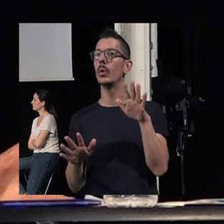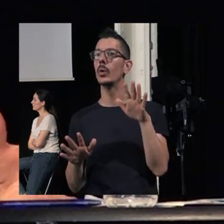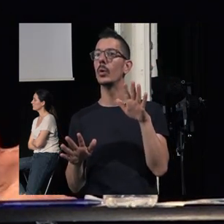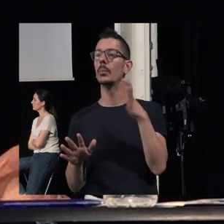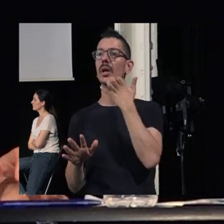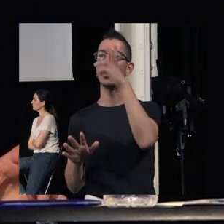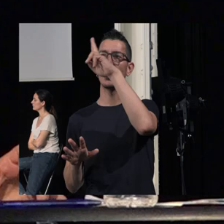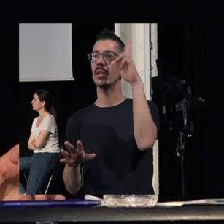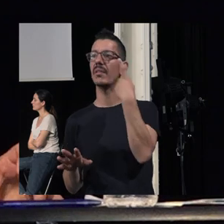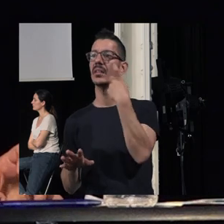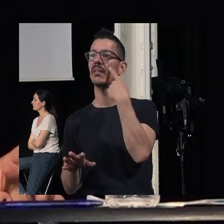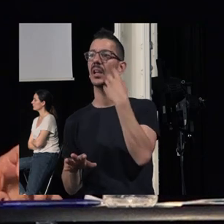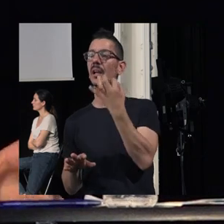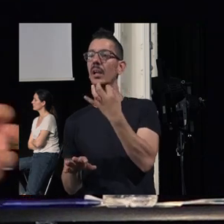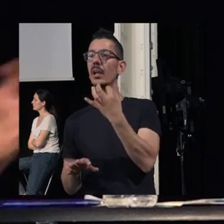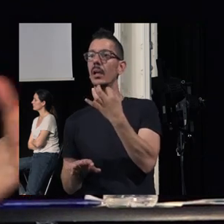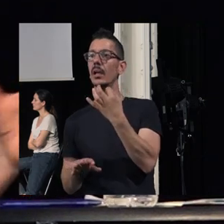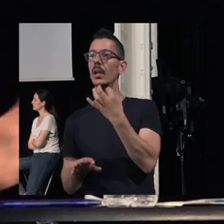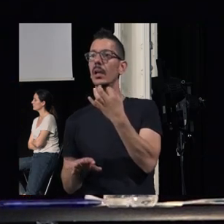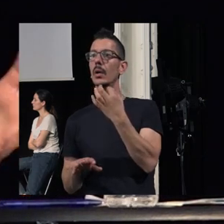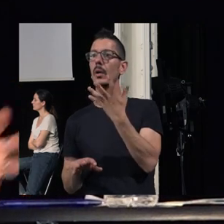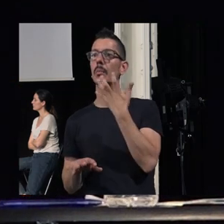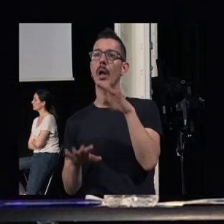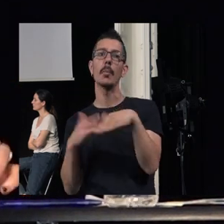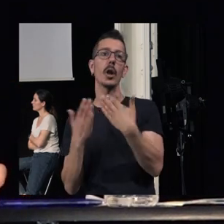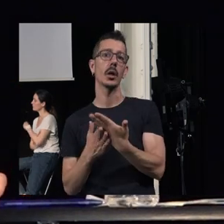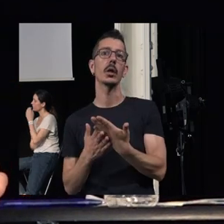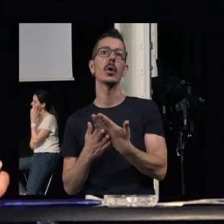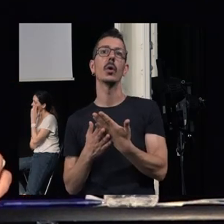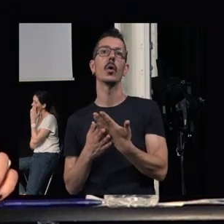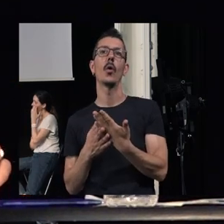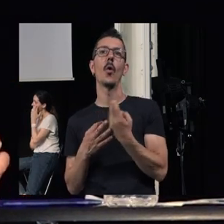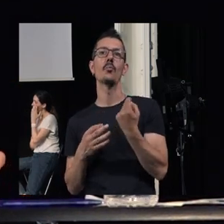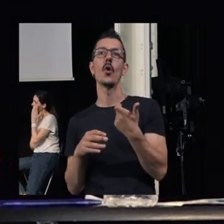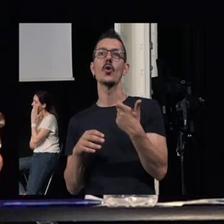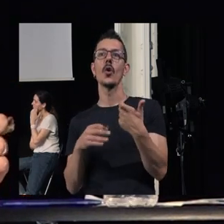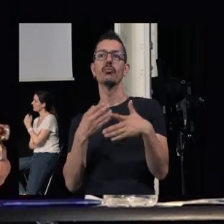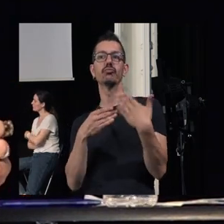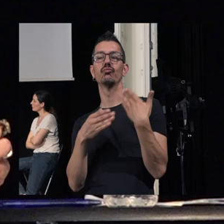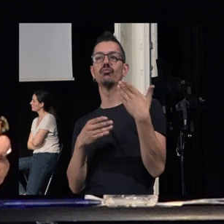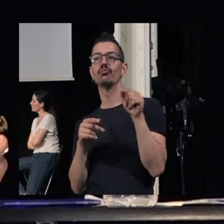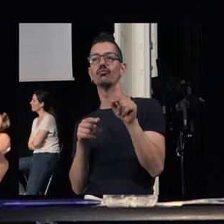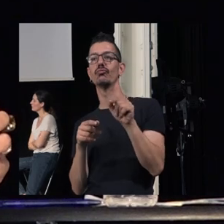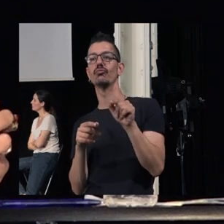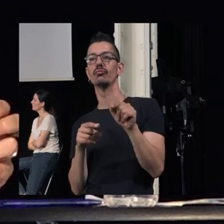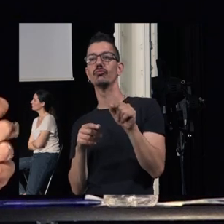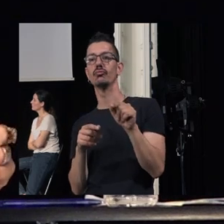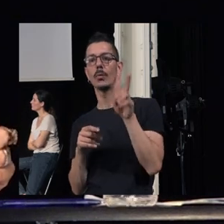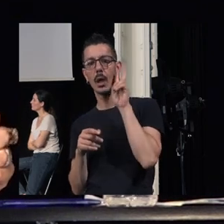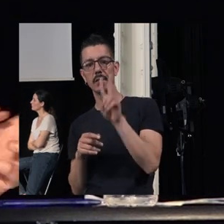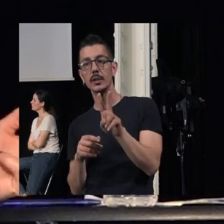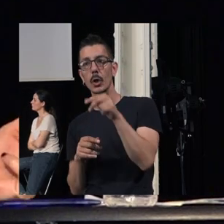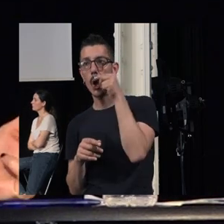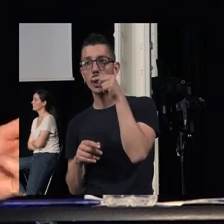en la ciudad de Madrid, ni en el colegio Progre al que va mi hija, ningún niño que vaya en